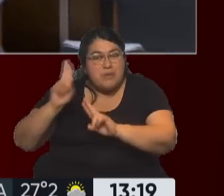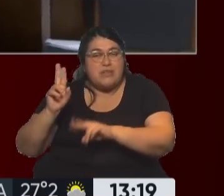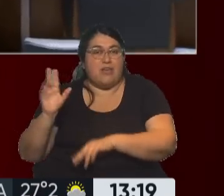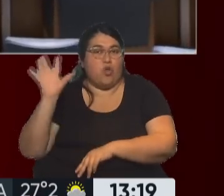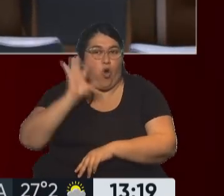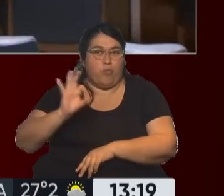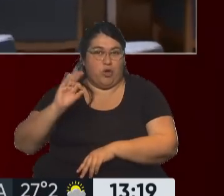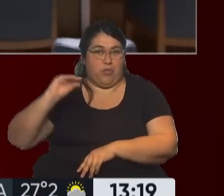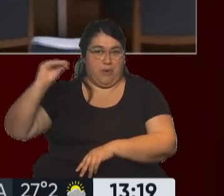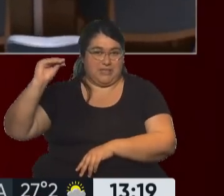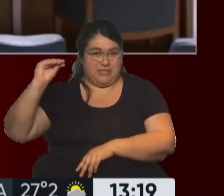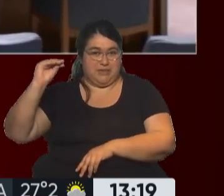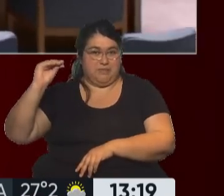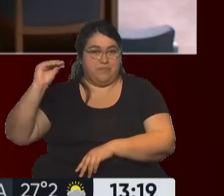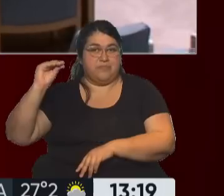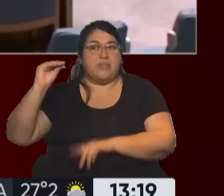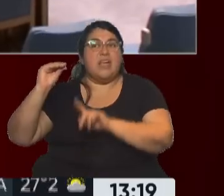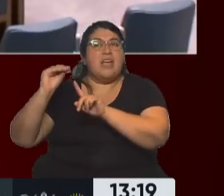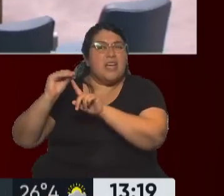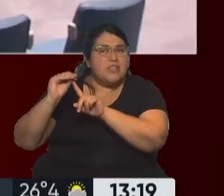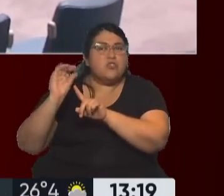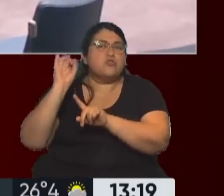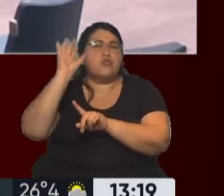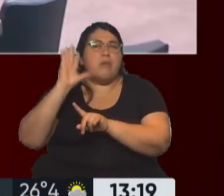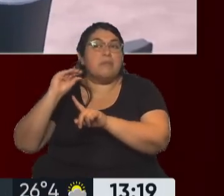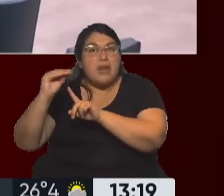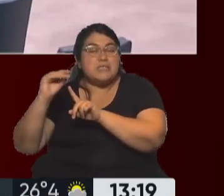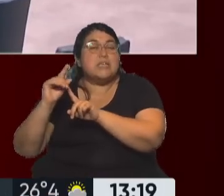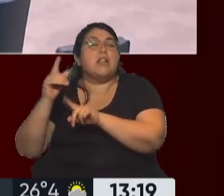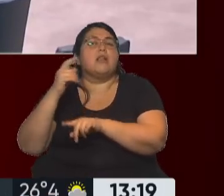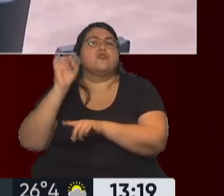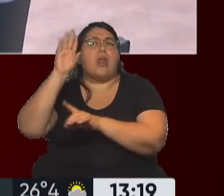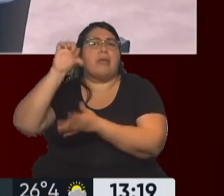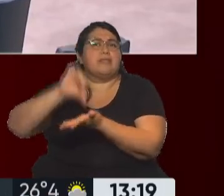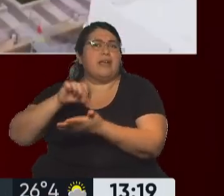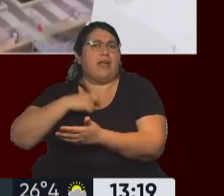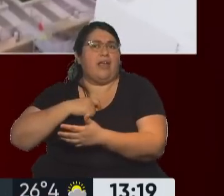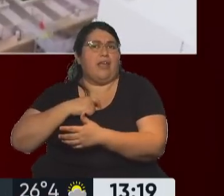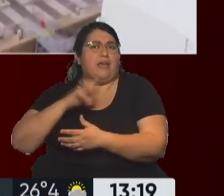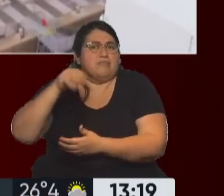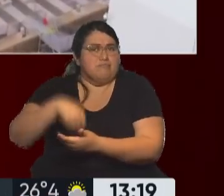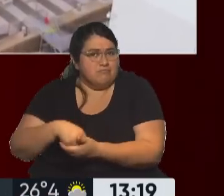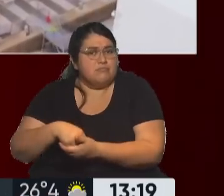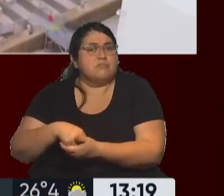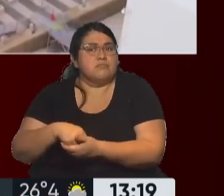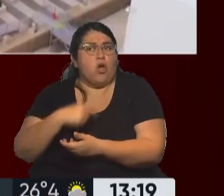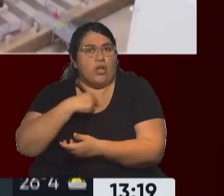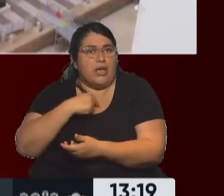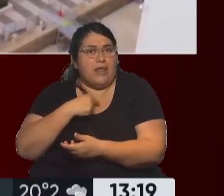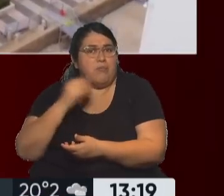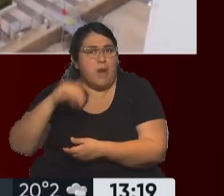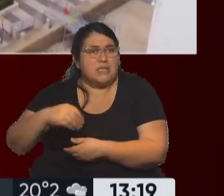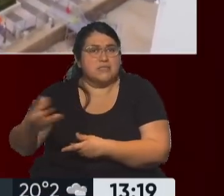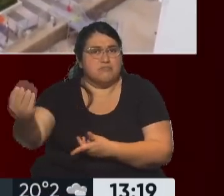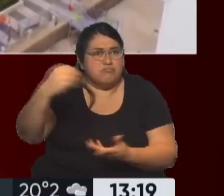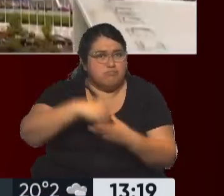quiere solamente un asiento para ese país, sino también ampliar a los otros miembros de BRICS,